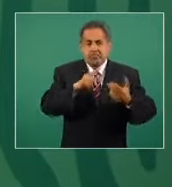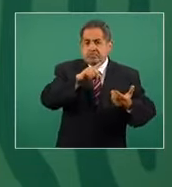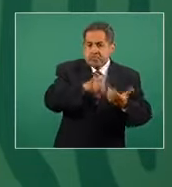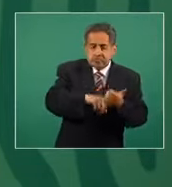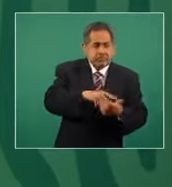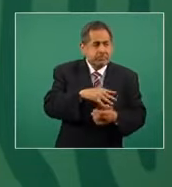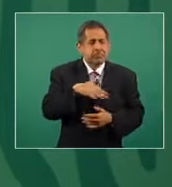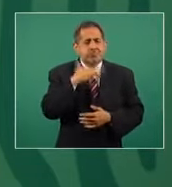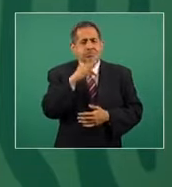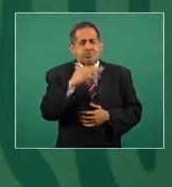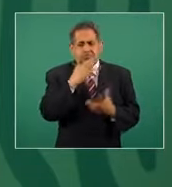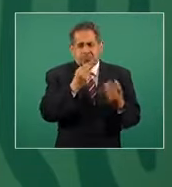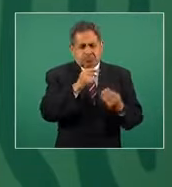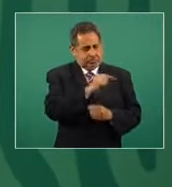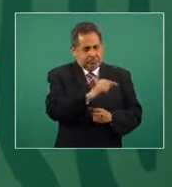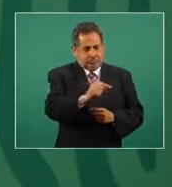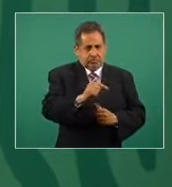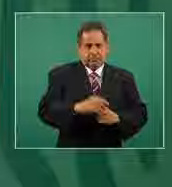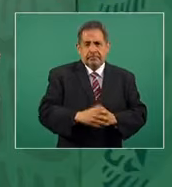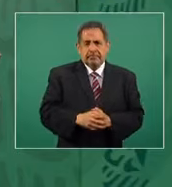corrupción.